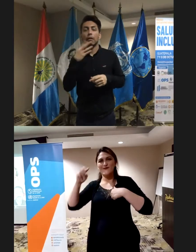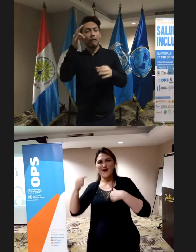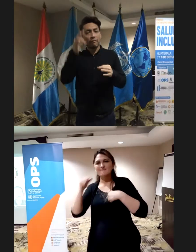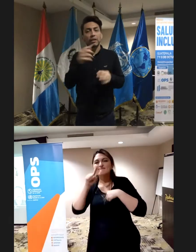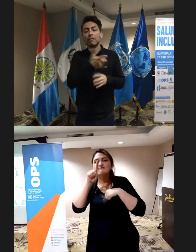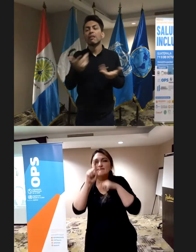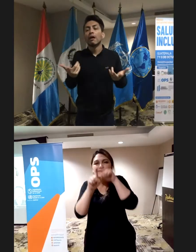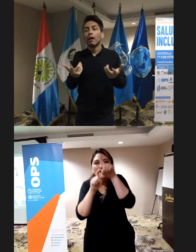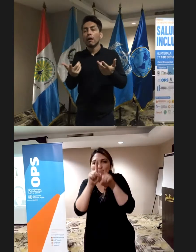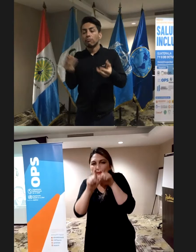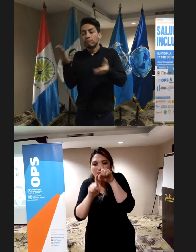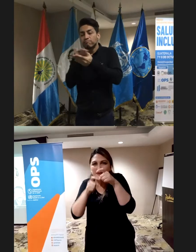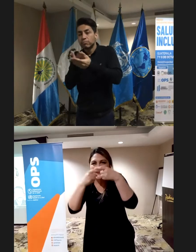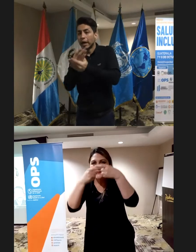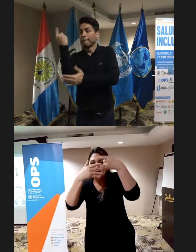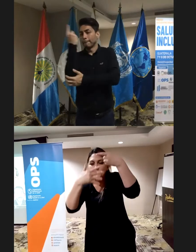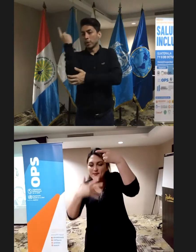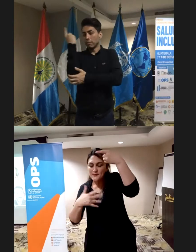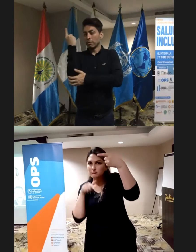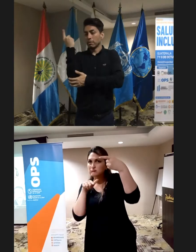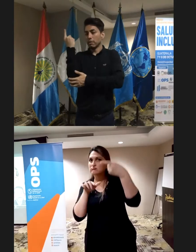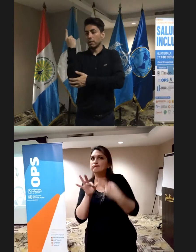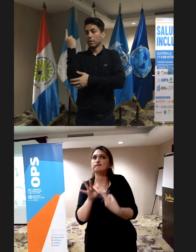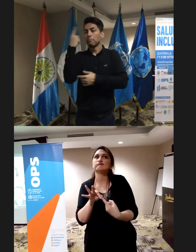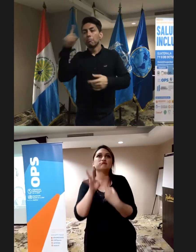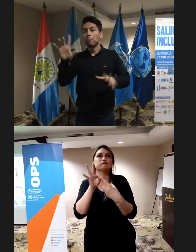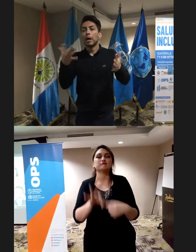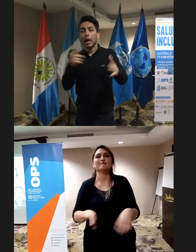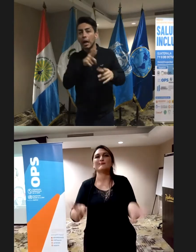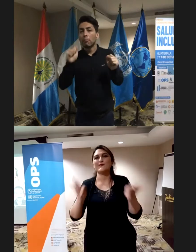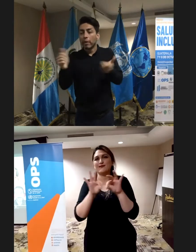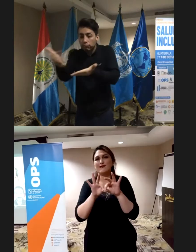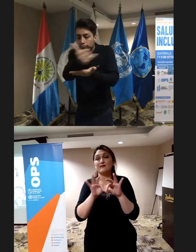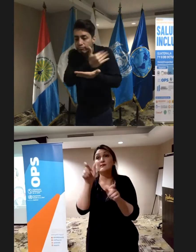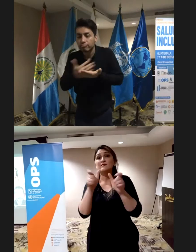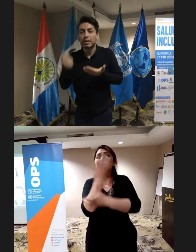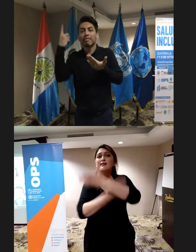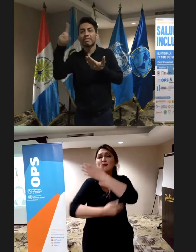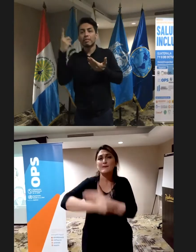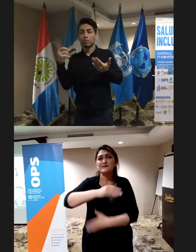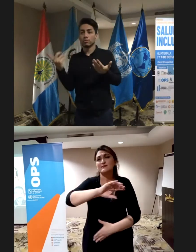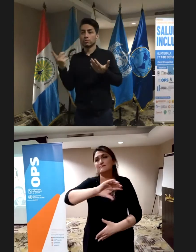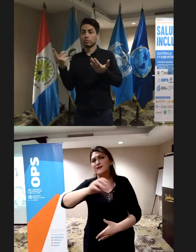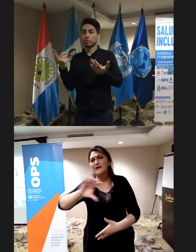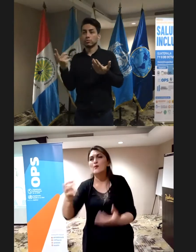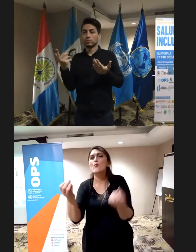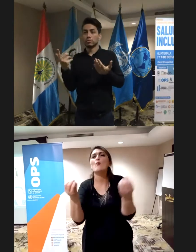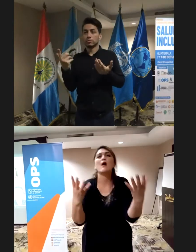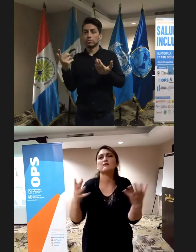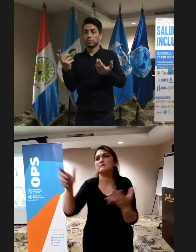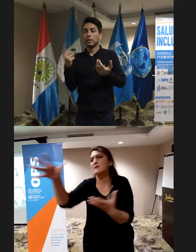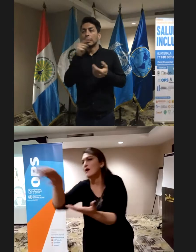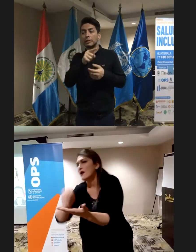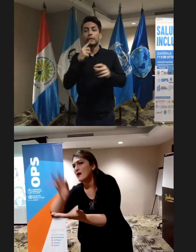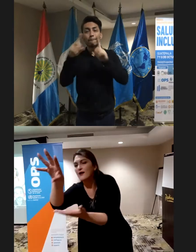herramienta bastante importante para la recopilación de datos desglosados. Estas